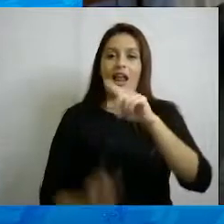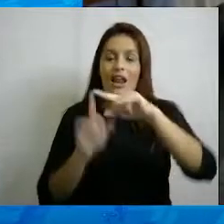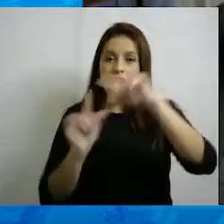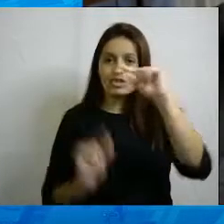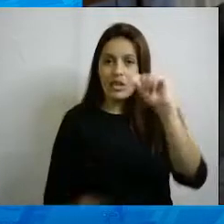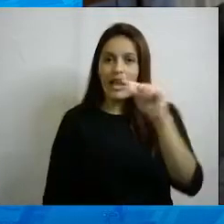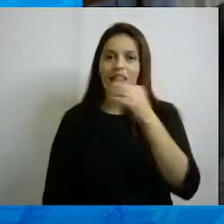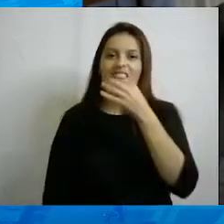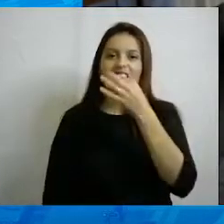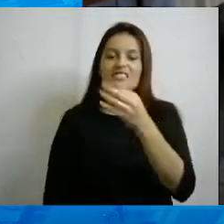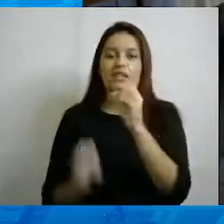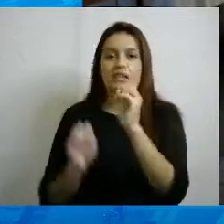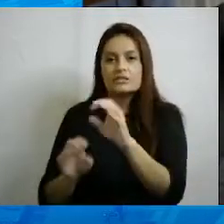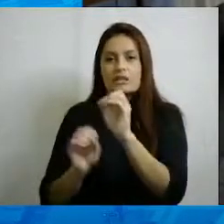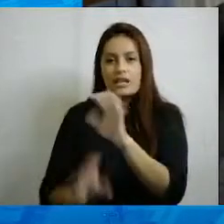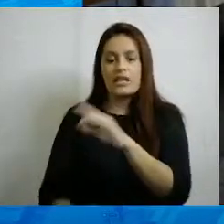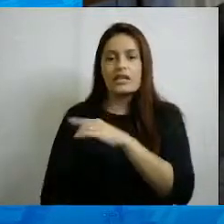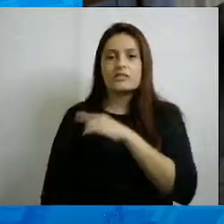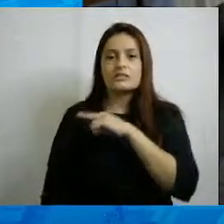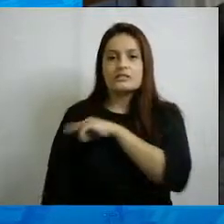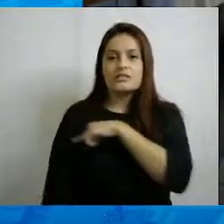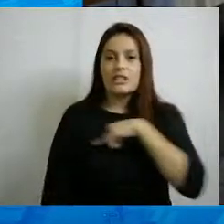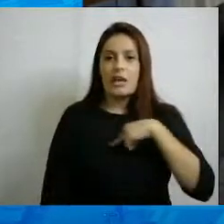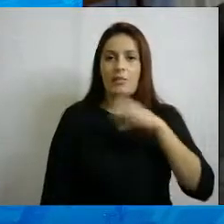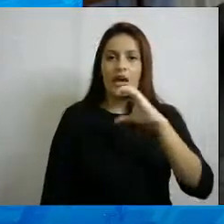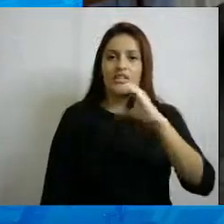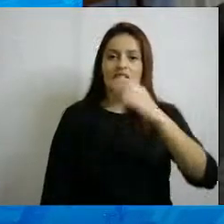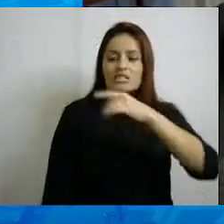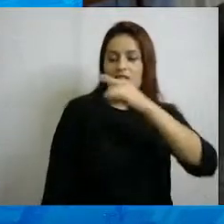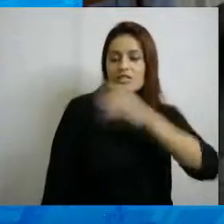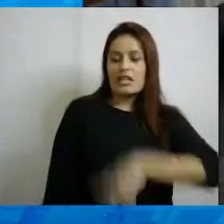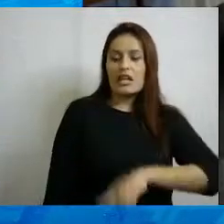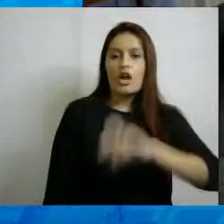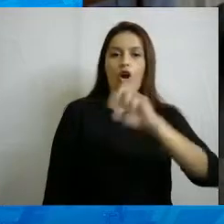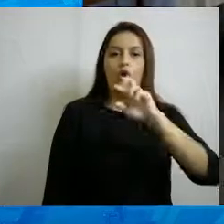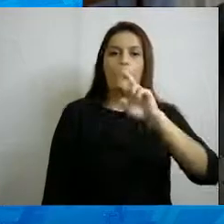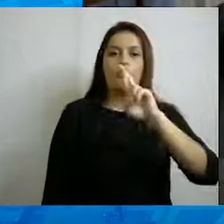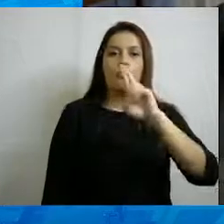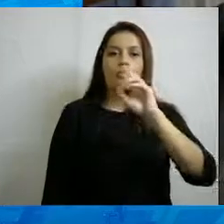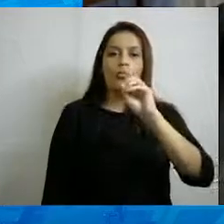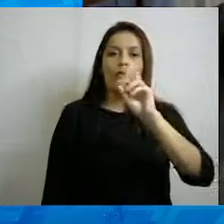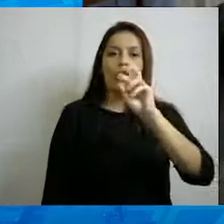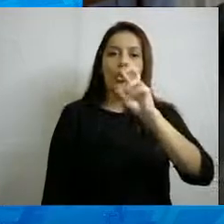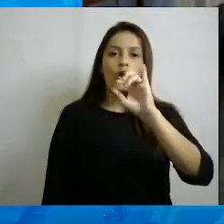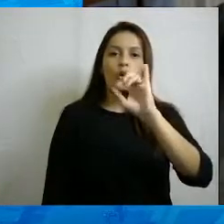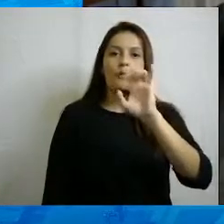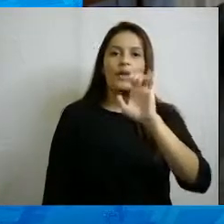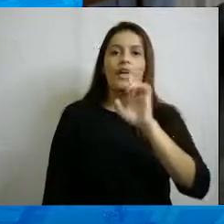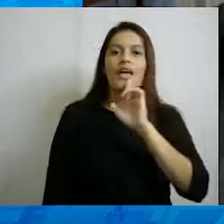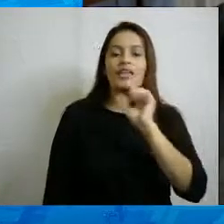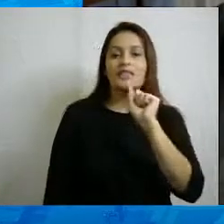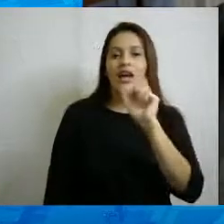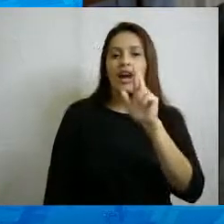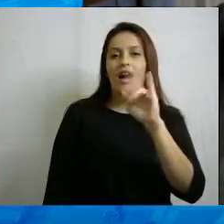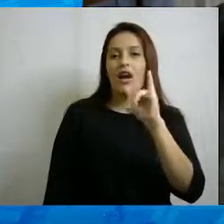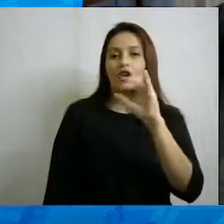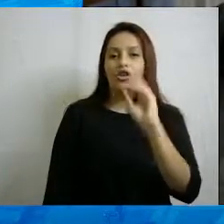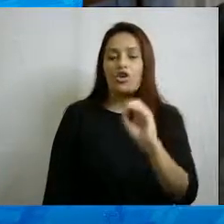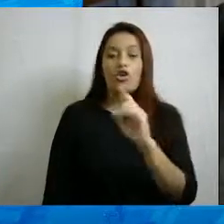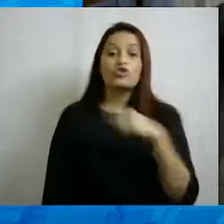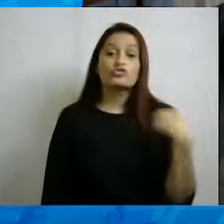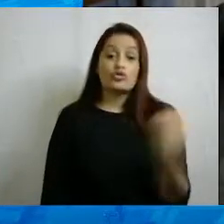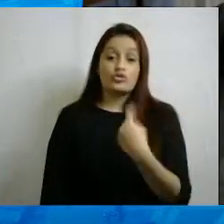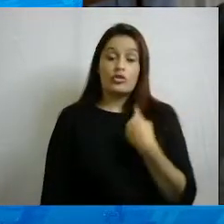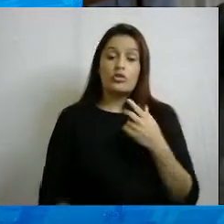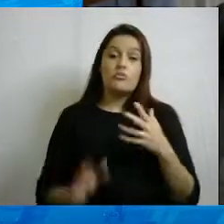cómo regularizar el proceso. Hay todo un protocolo para eso. Y por eso también hay que salir en ayuda de las personas, no quedarnos ahí.